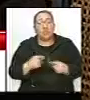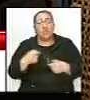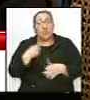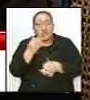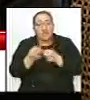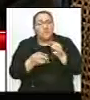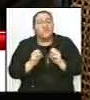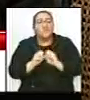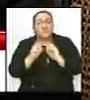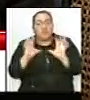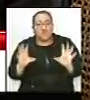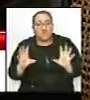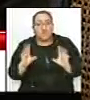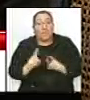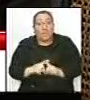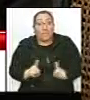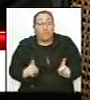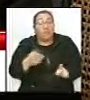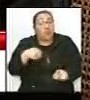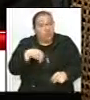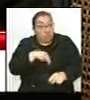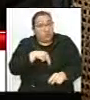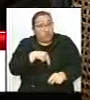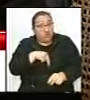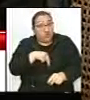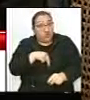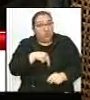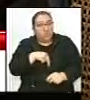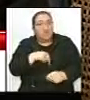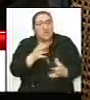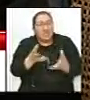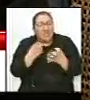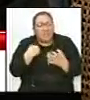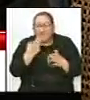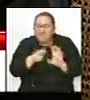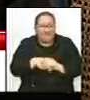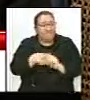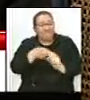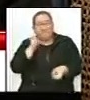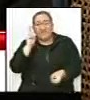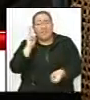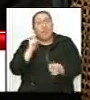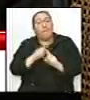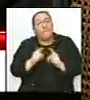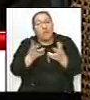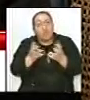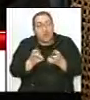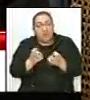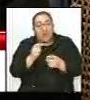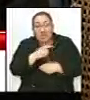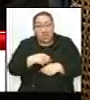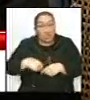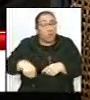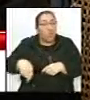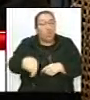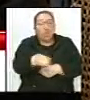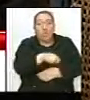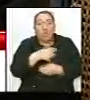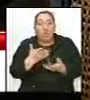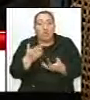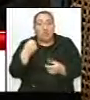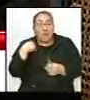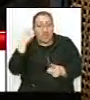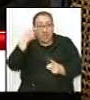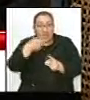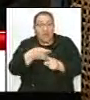bien claro, pero nosotros queremos salir de allí. Pero queremos que estos productos, reitero, que estén